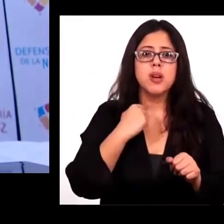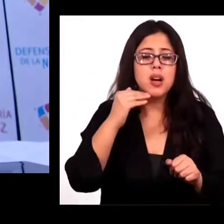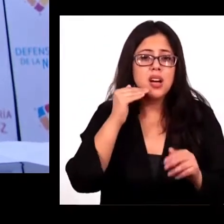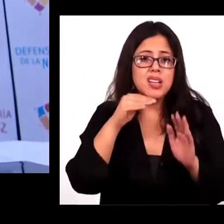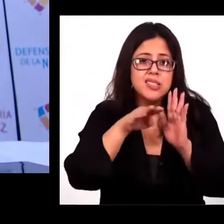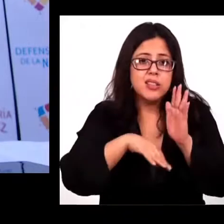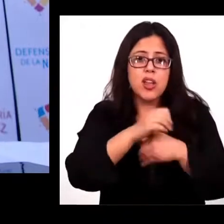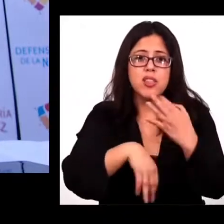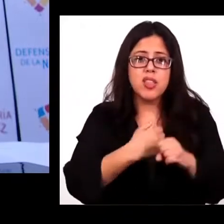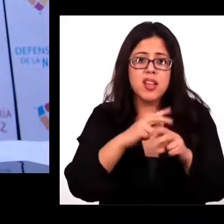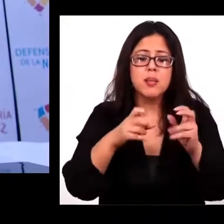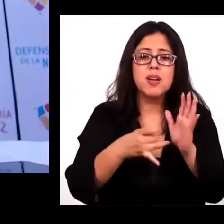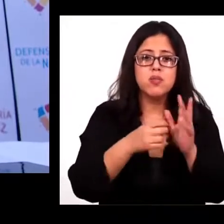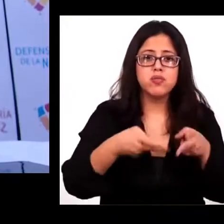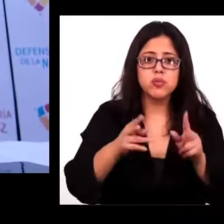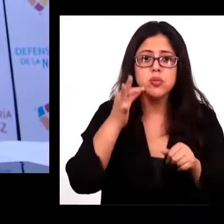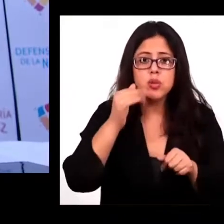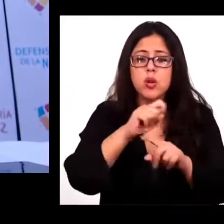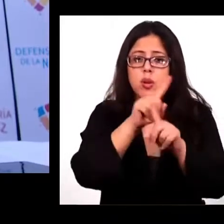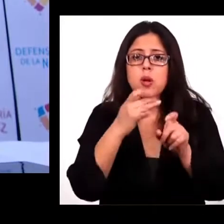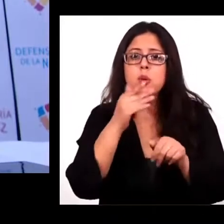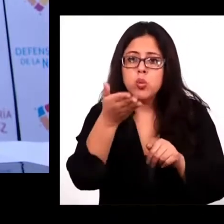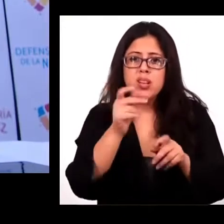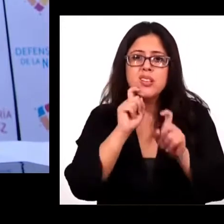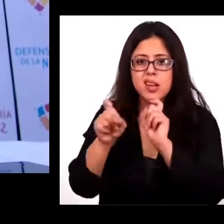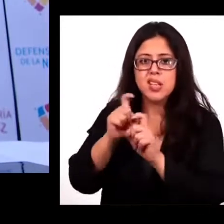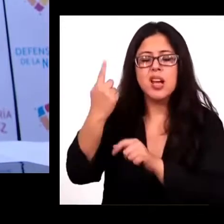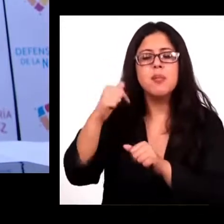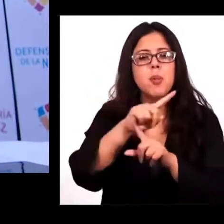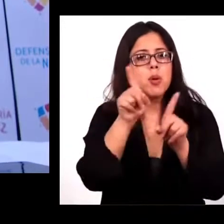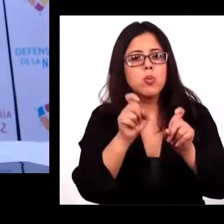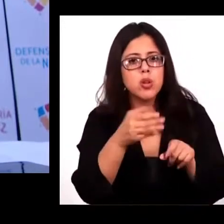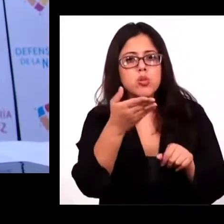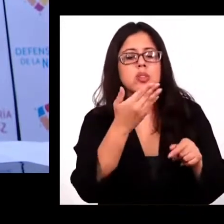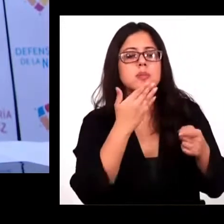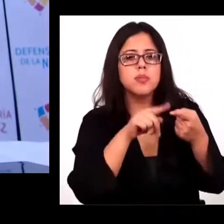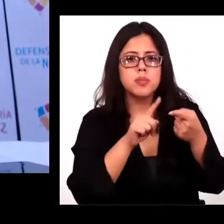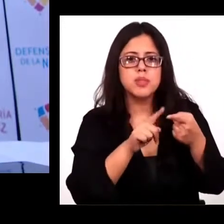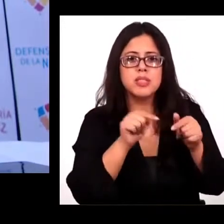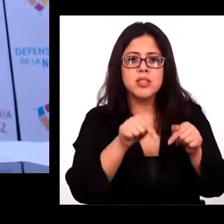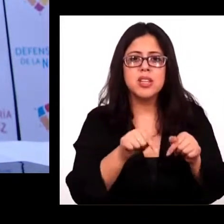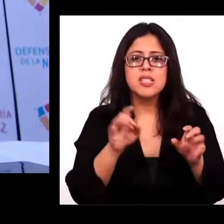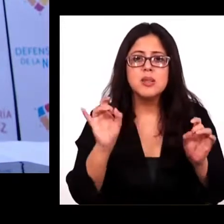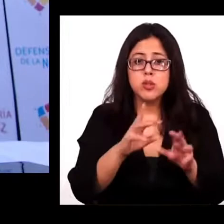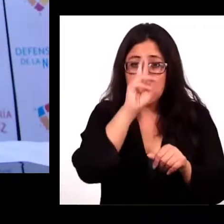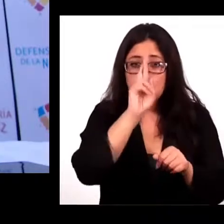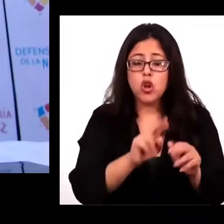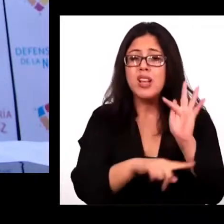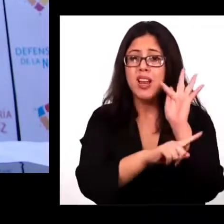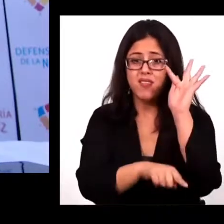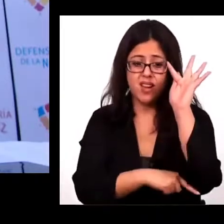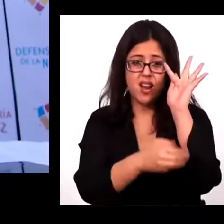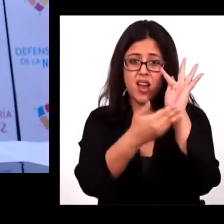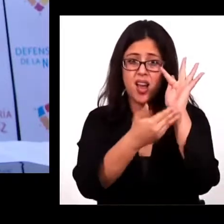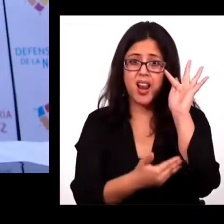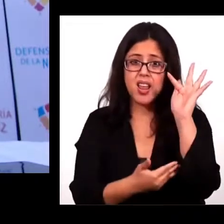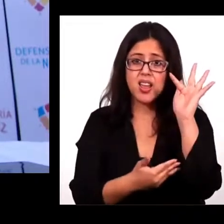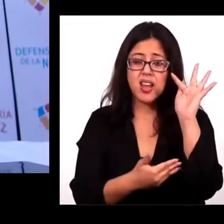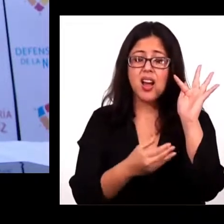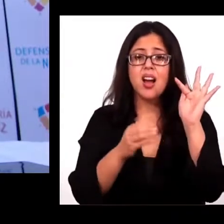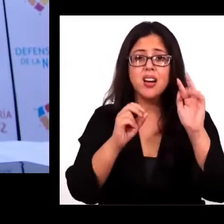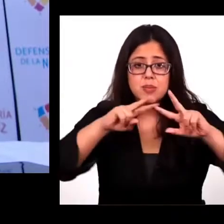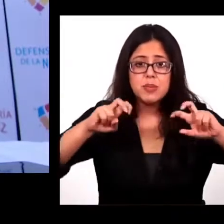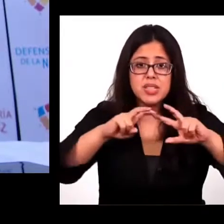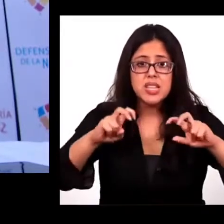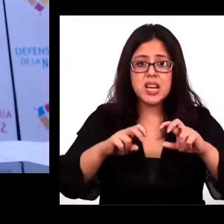quería preguntar, porque usted hace una crítica, pero quería preguntarle más bien, y usted ha participado en esta audiencia, si es el rol de la Fiscalía, el rol de investigar cómo